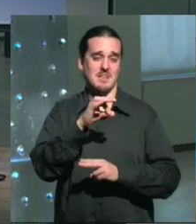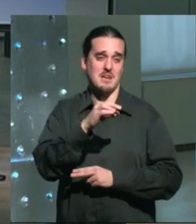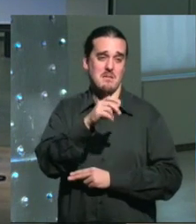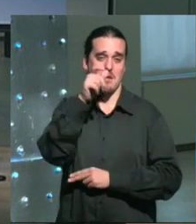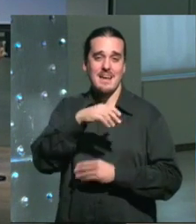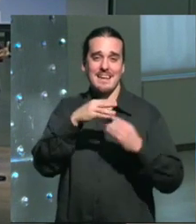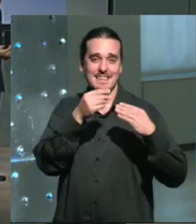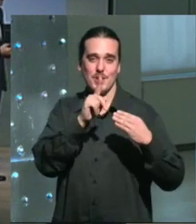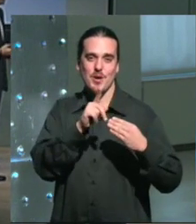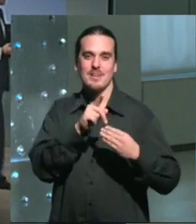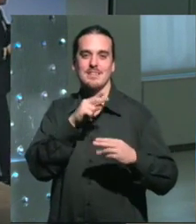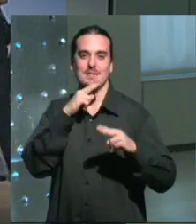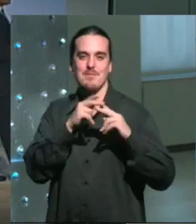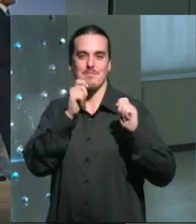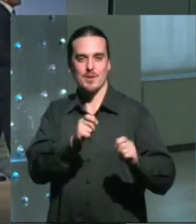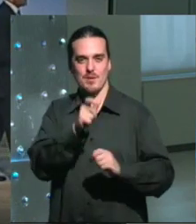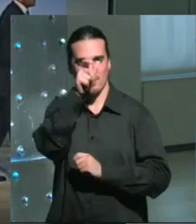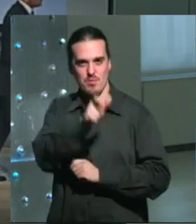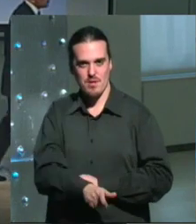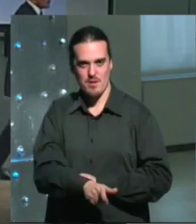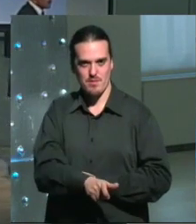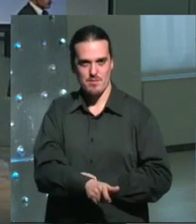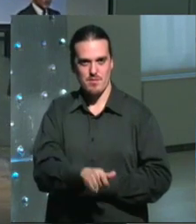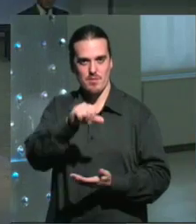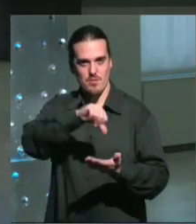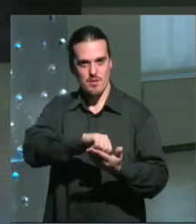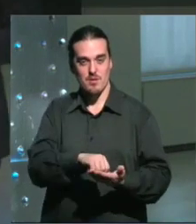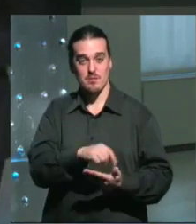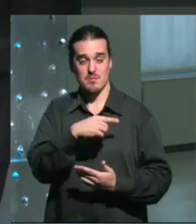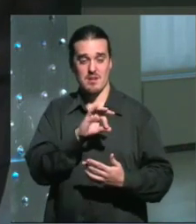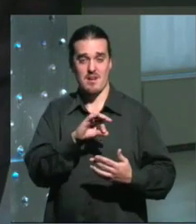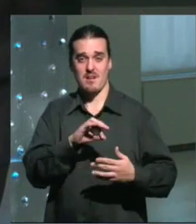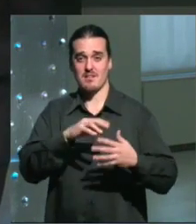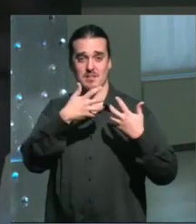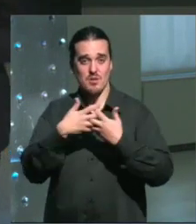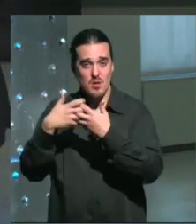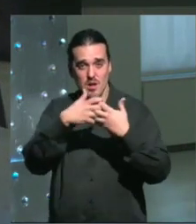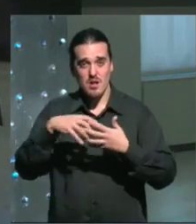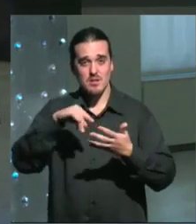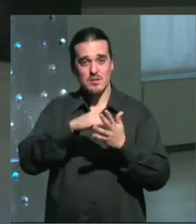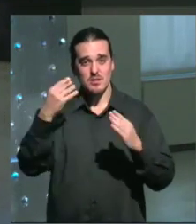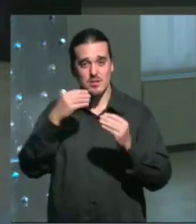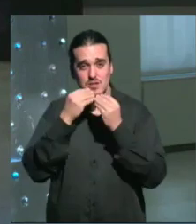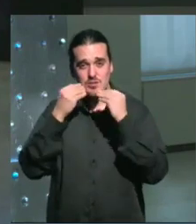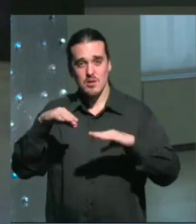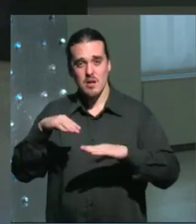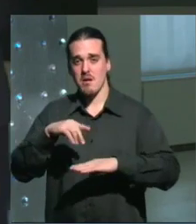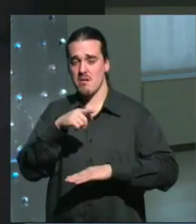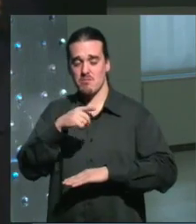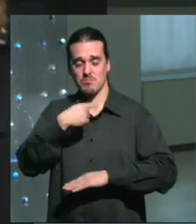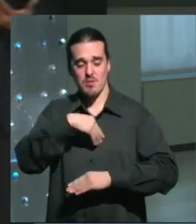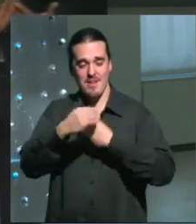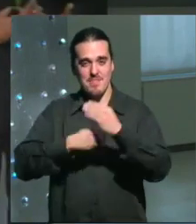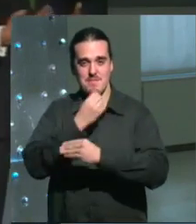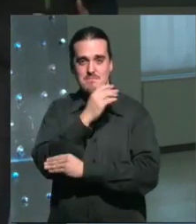Pero probablemente ha sido la mayor inversión que se ha hecho en la historia de Estados Unidos en tecnología en una campaña política. Creemos que nunca han sacado los números,